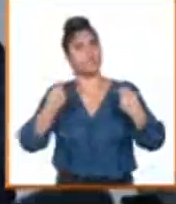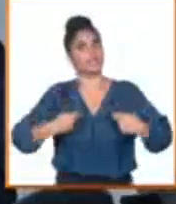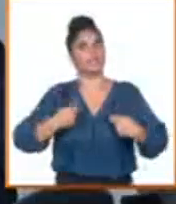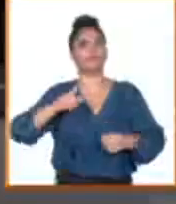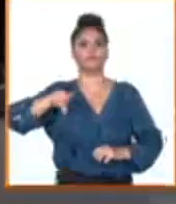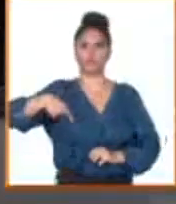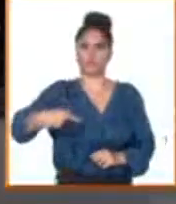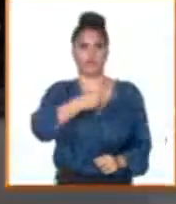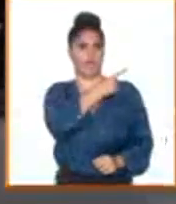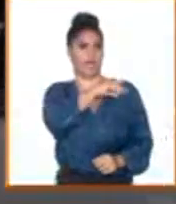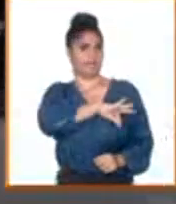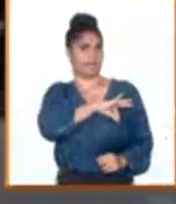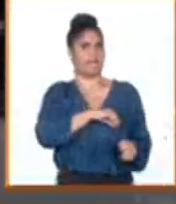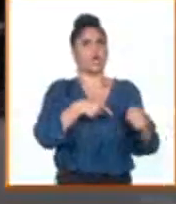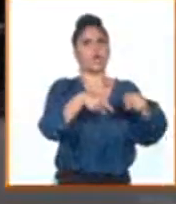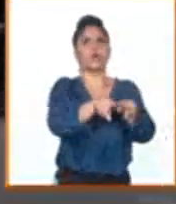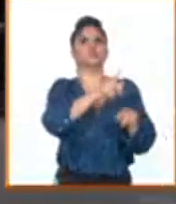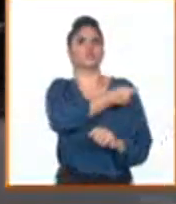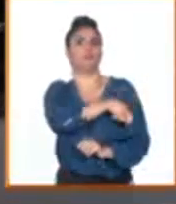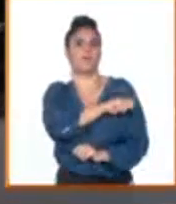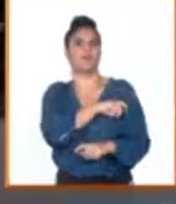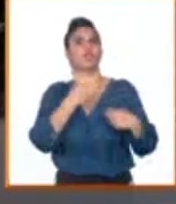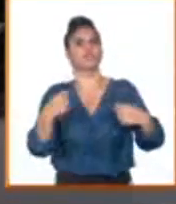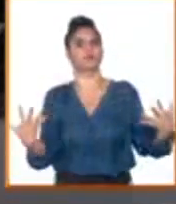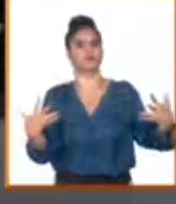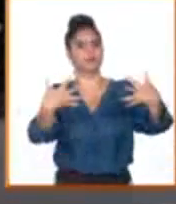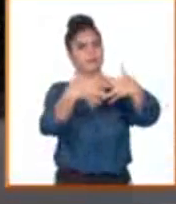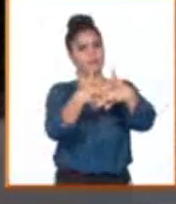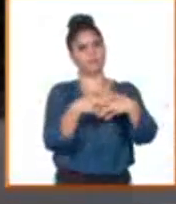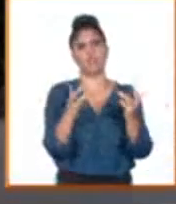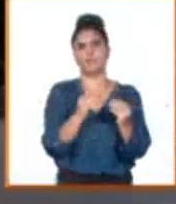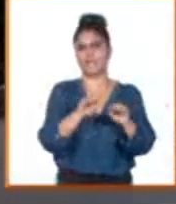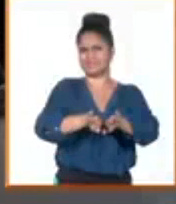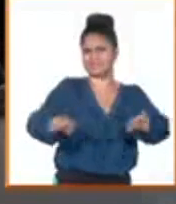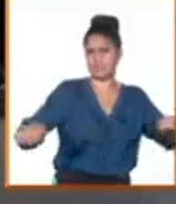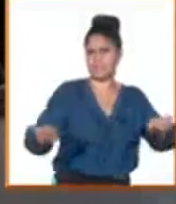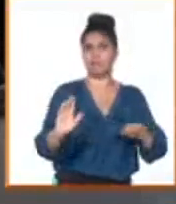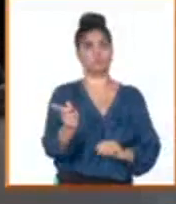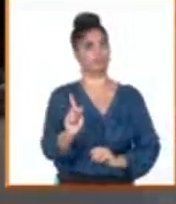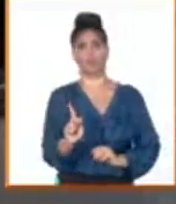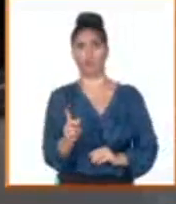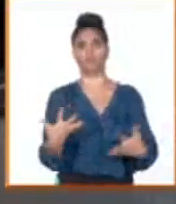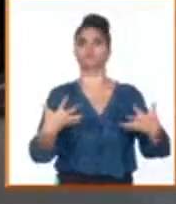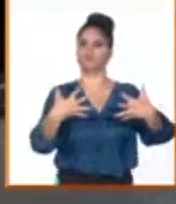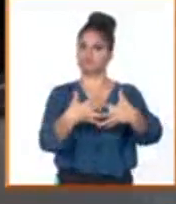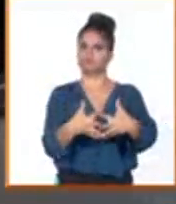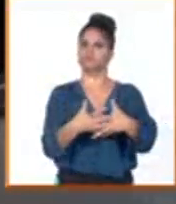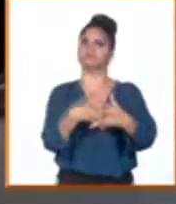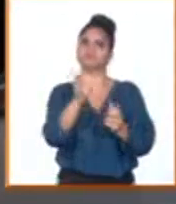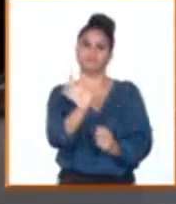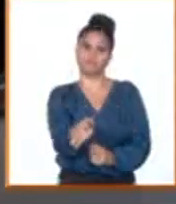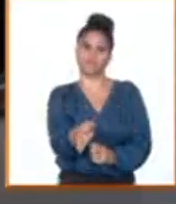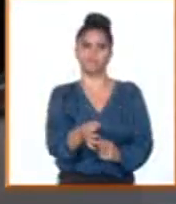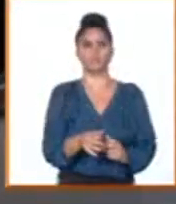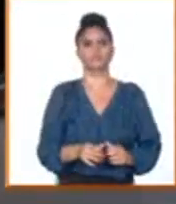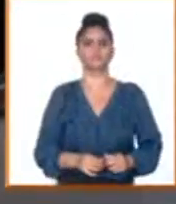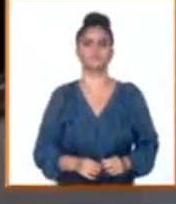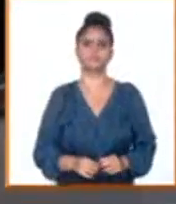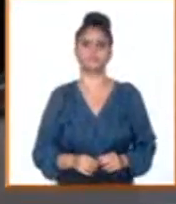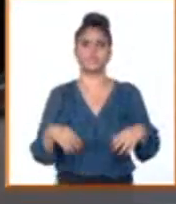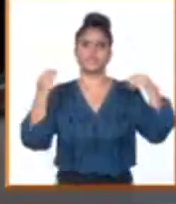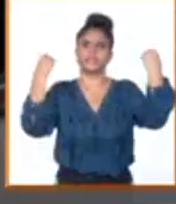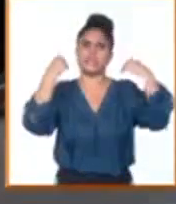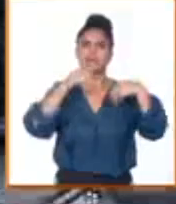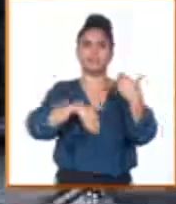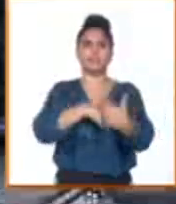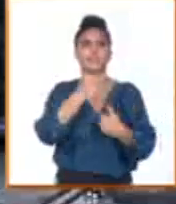de esa amplitud que tiene nuestra ley de comunicación social. Mirar todas las dinámicas de nuestra sociedad y también mirar todas